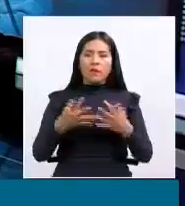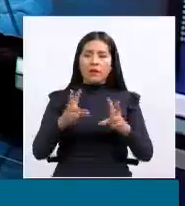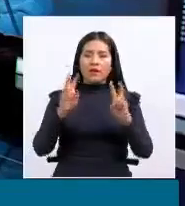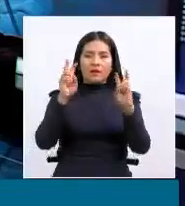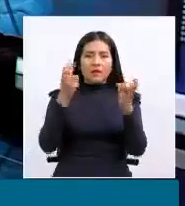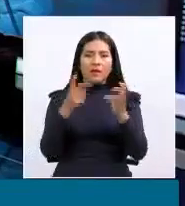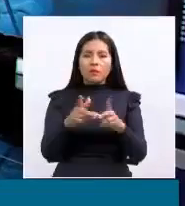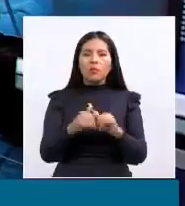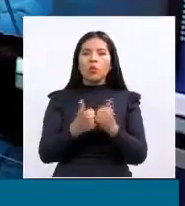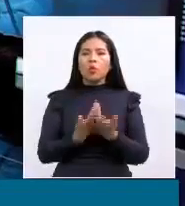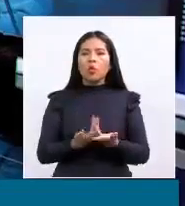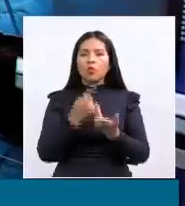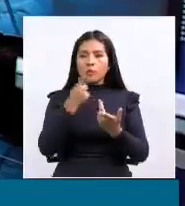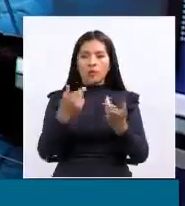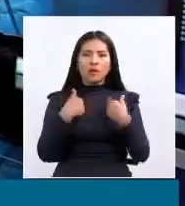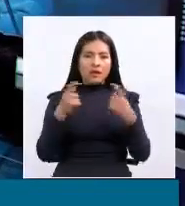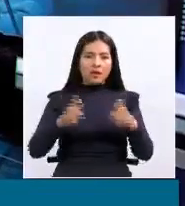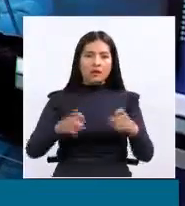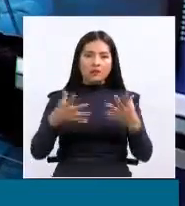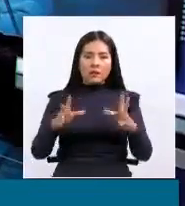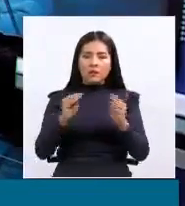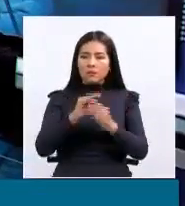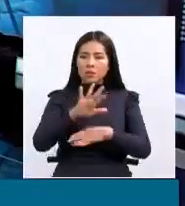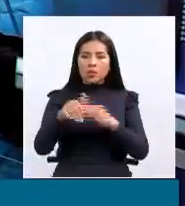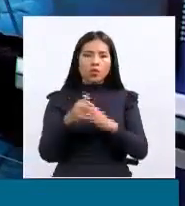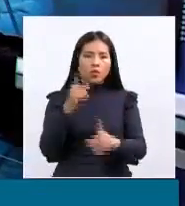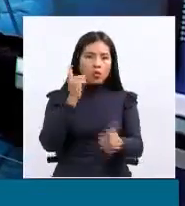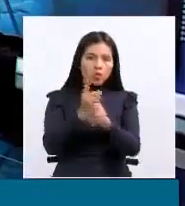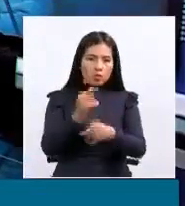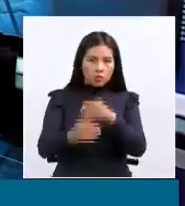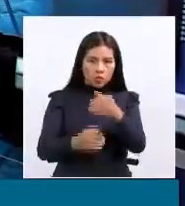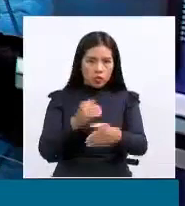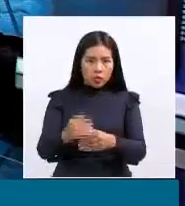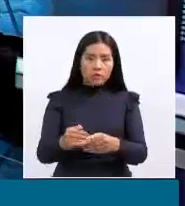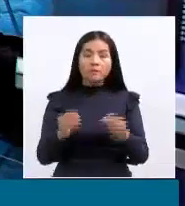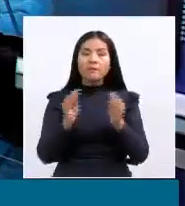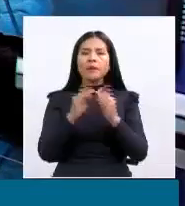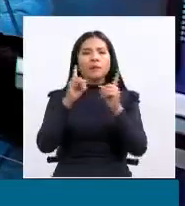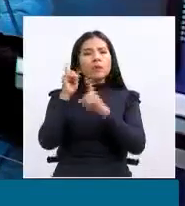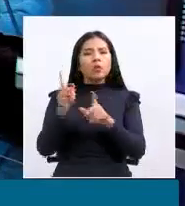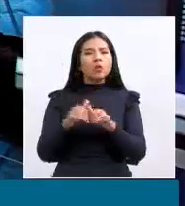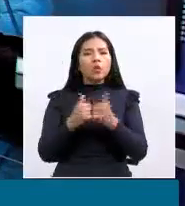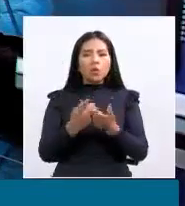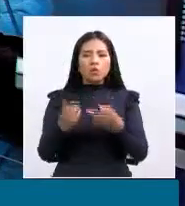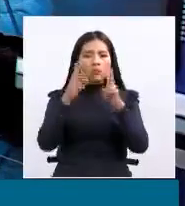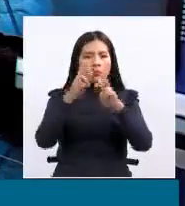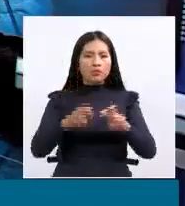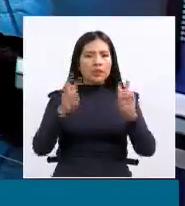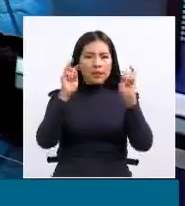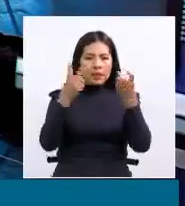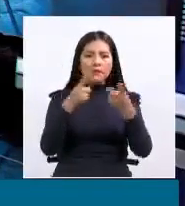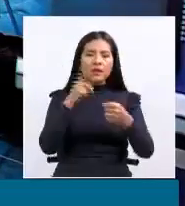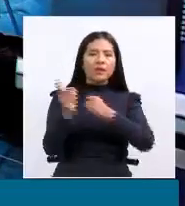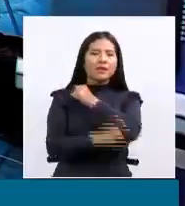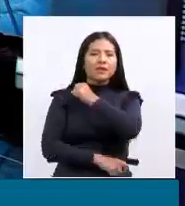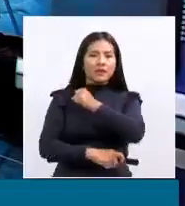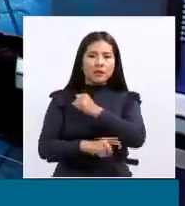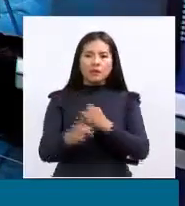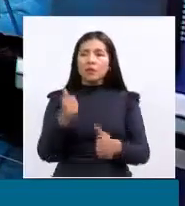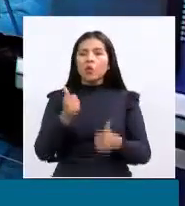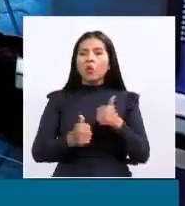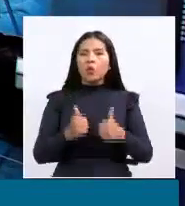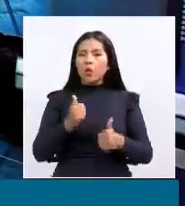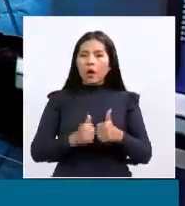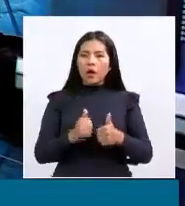que tenía que estipularse, el debido proceso, en fin. ¿Cómo analizan ustedes la sentencia? ¿Qué